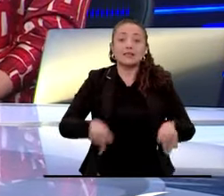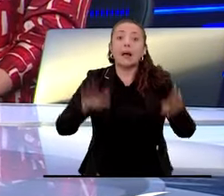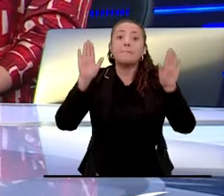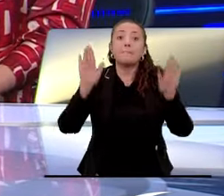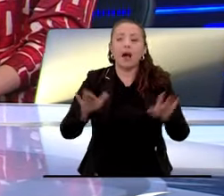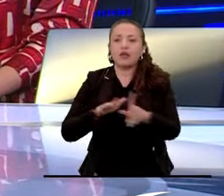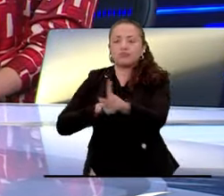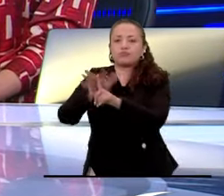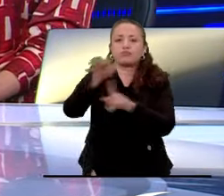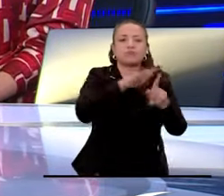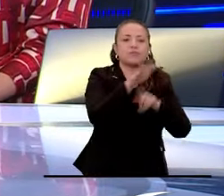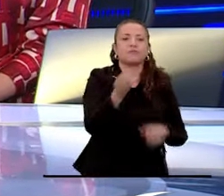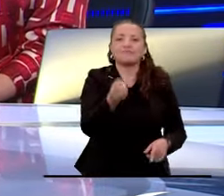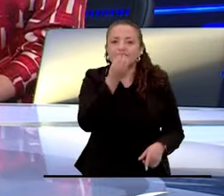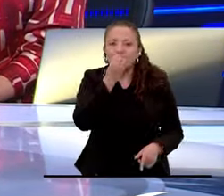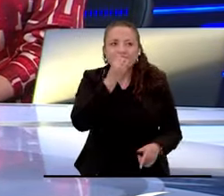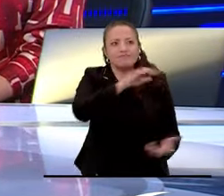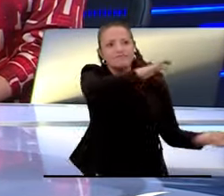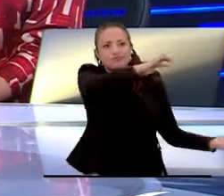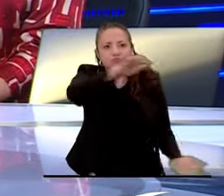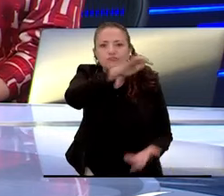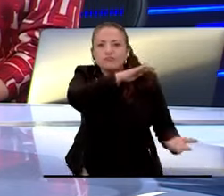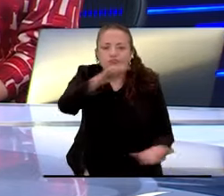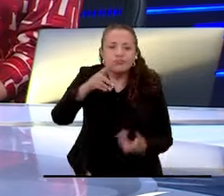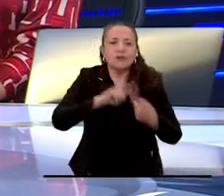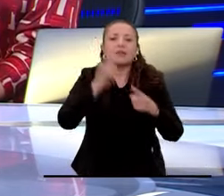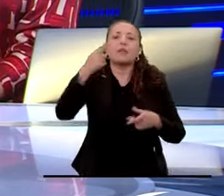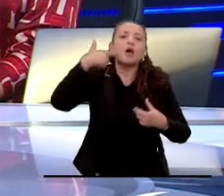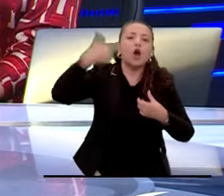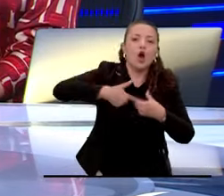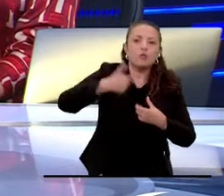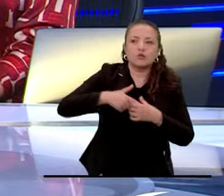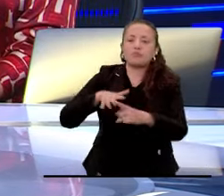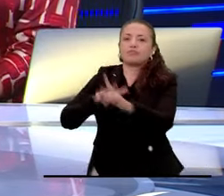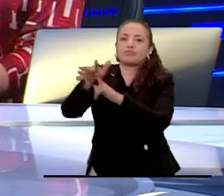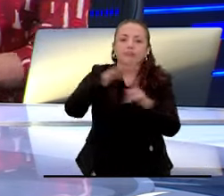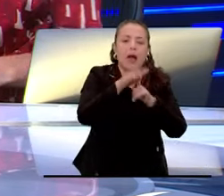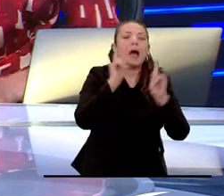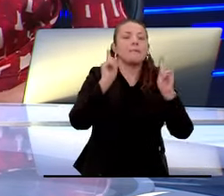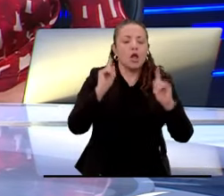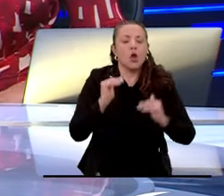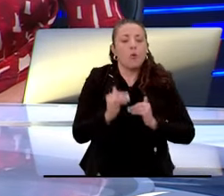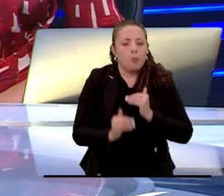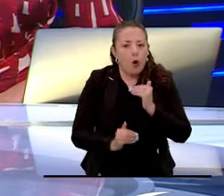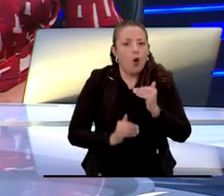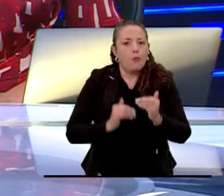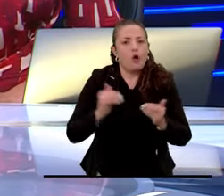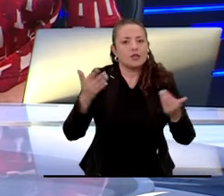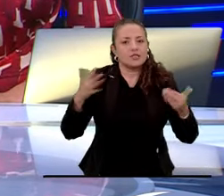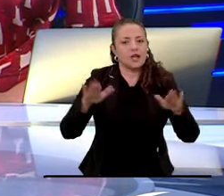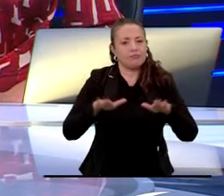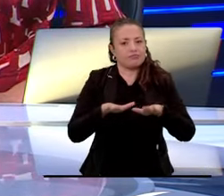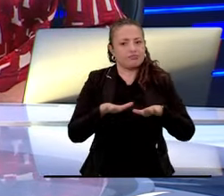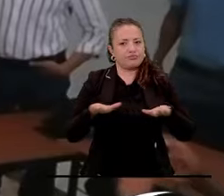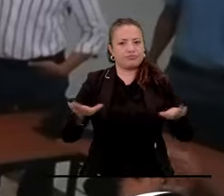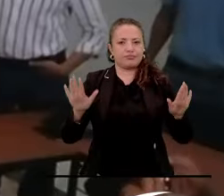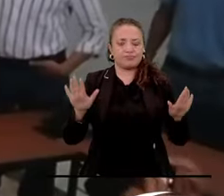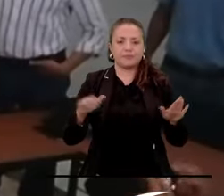abastecimiento de alimentos y combustibles consecuencias que lentamente se comienzan a estabilizar